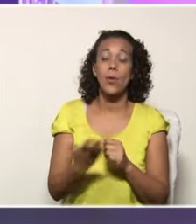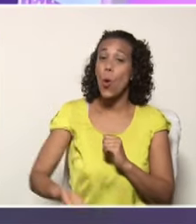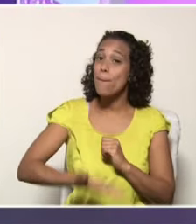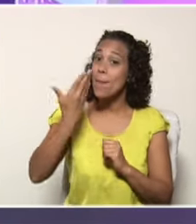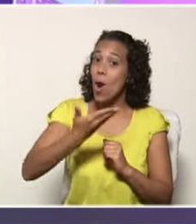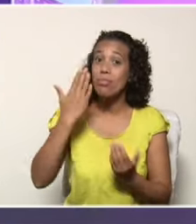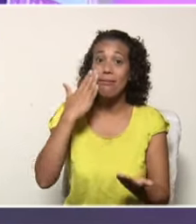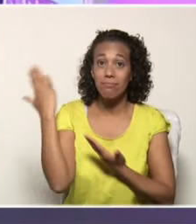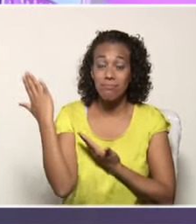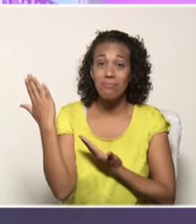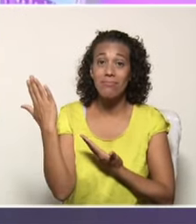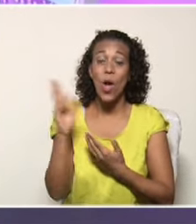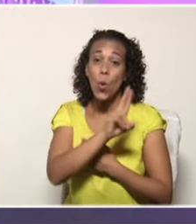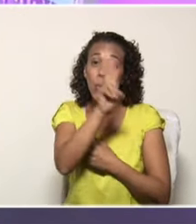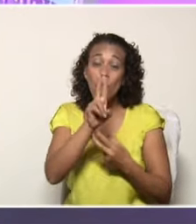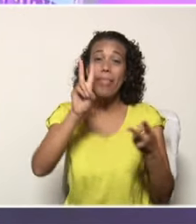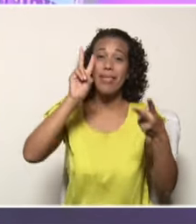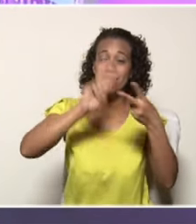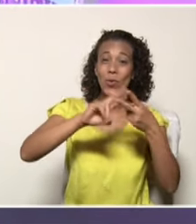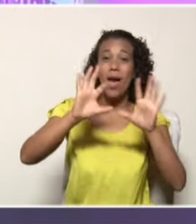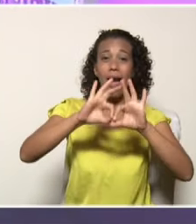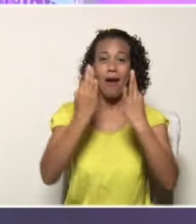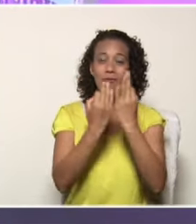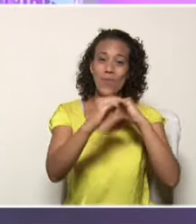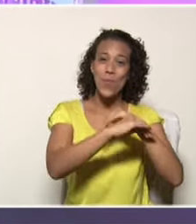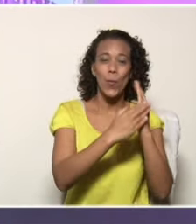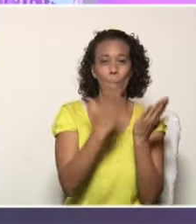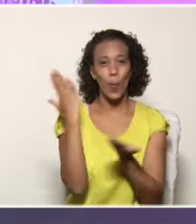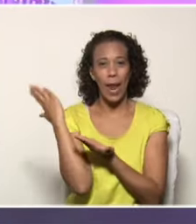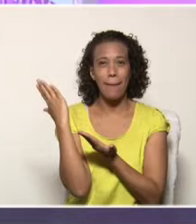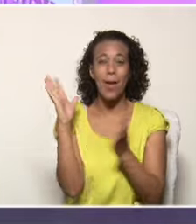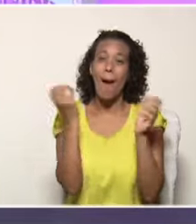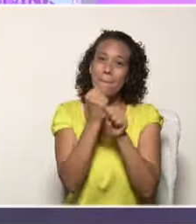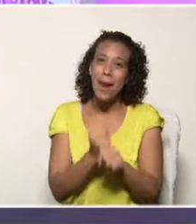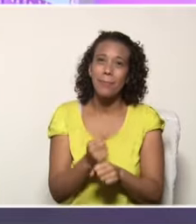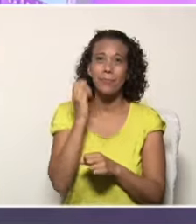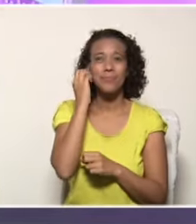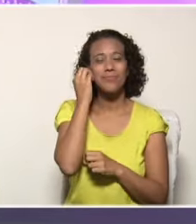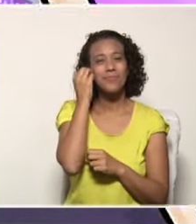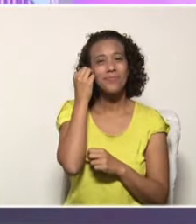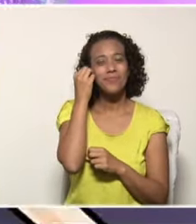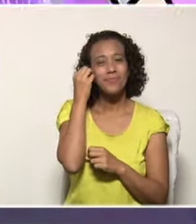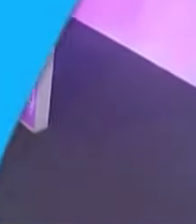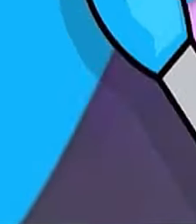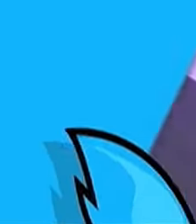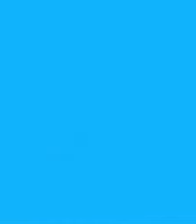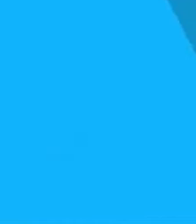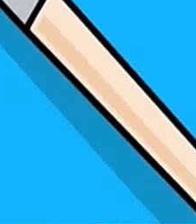más importante es que usen la etiqueta Cada Familia, una escuela. Los esperamos.